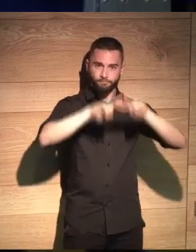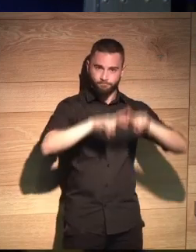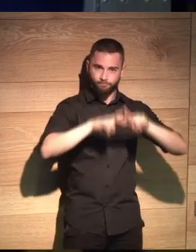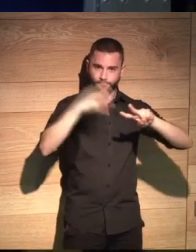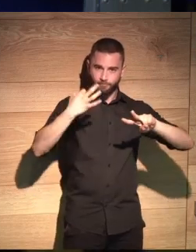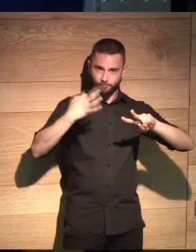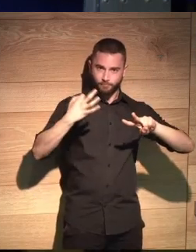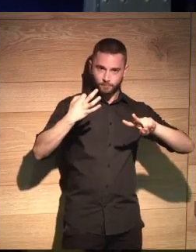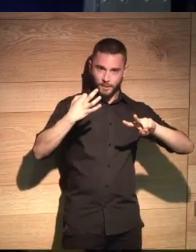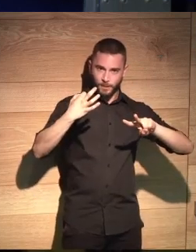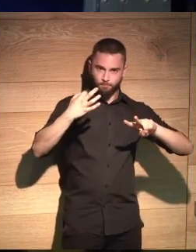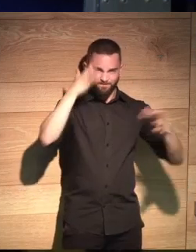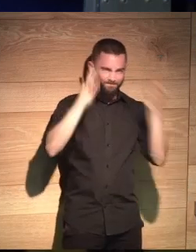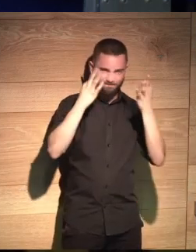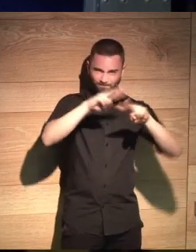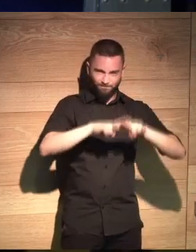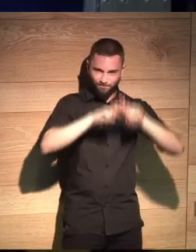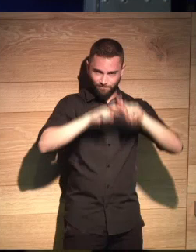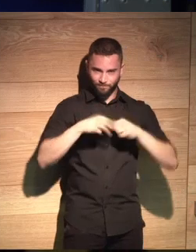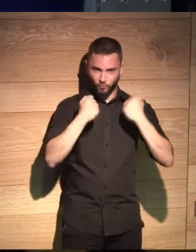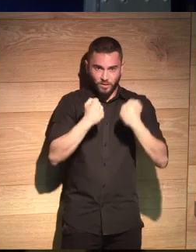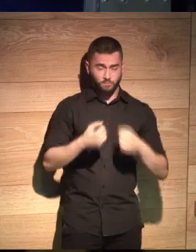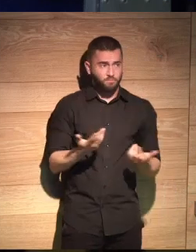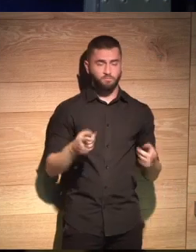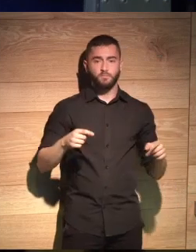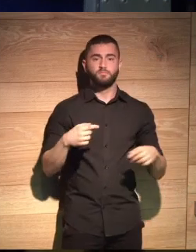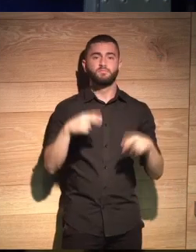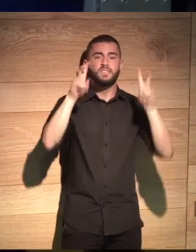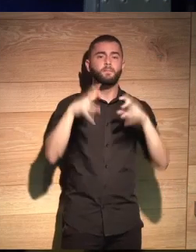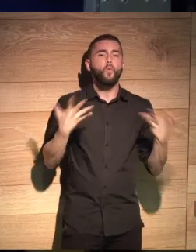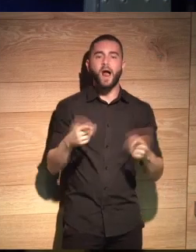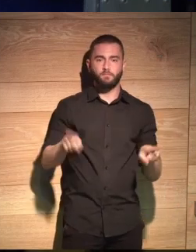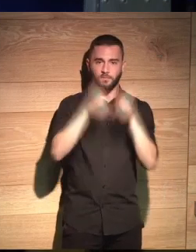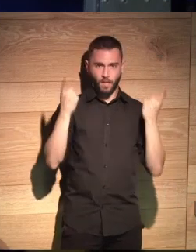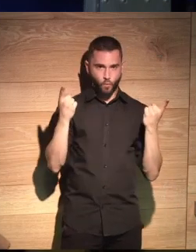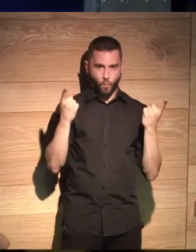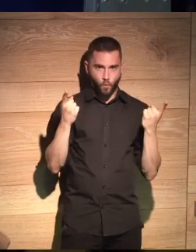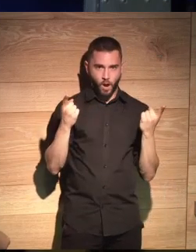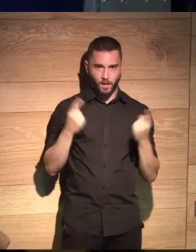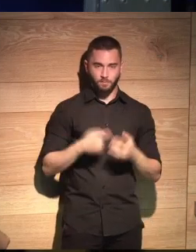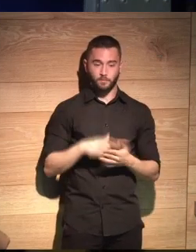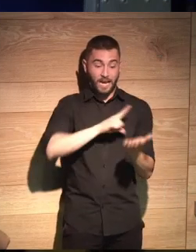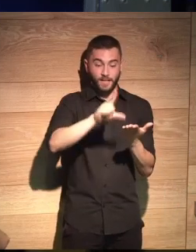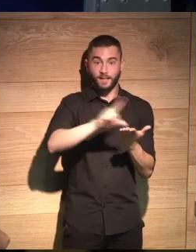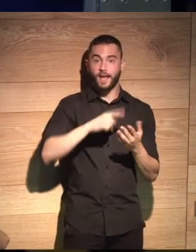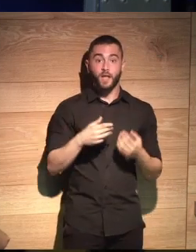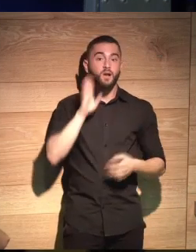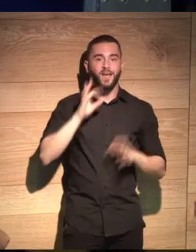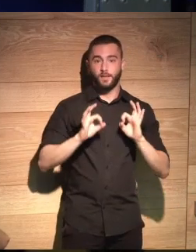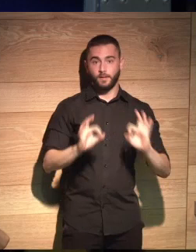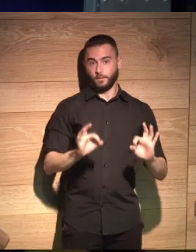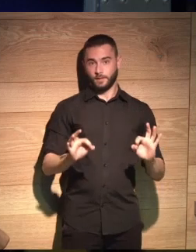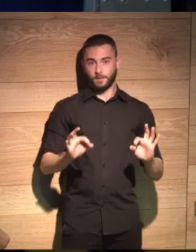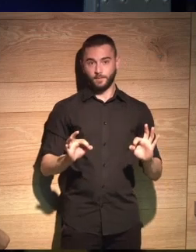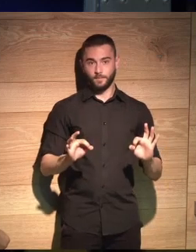con muchísimo detalle. Cualquier cosa, es decir, la más mínima. Eso un poco es la literatura, de alguna forma. Es la literatura,